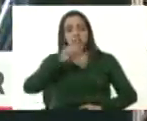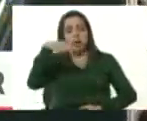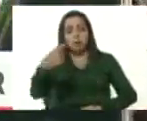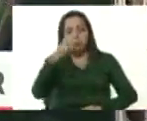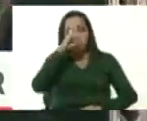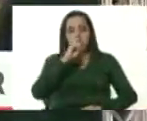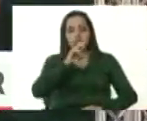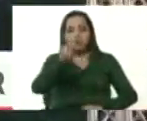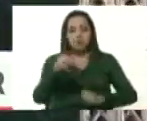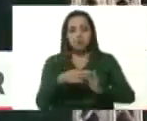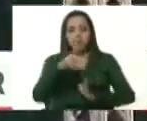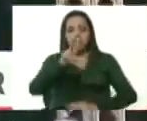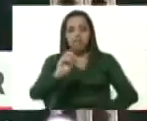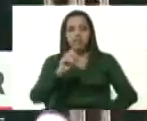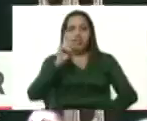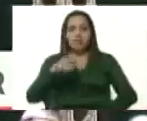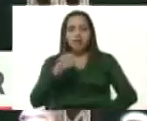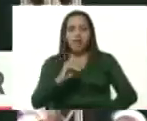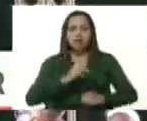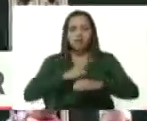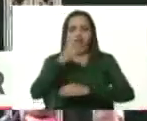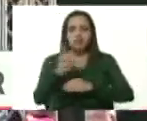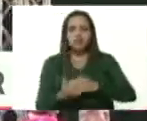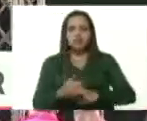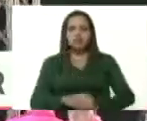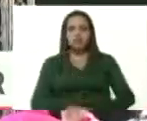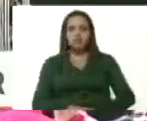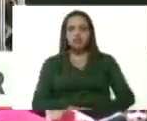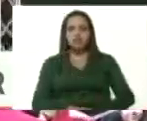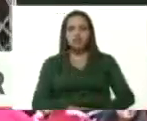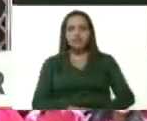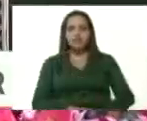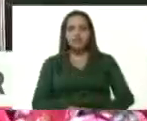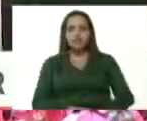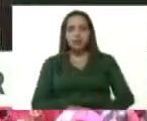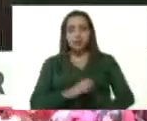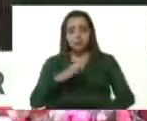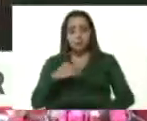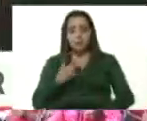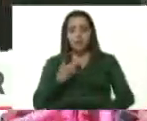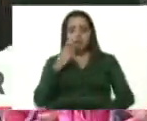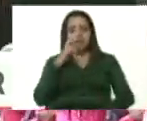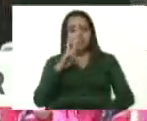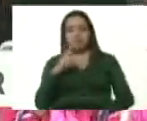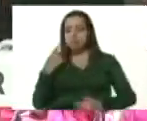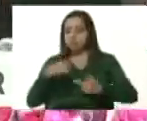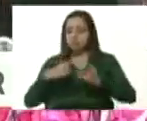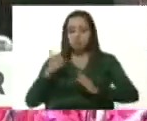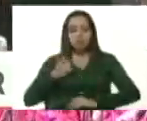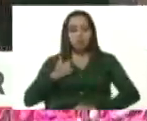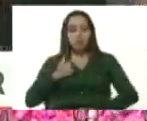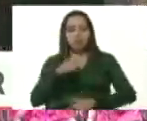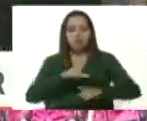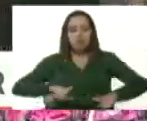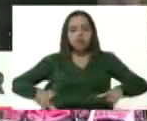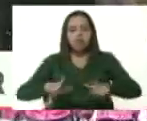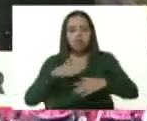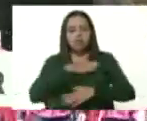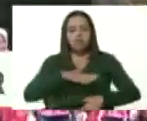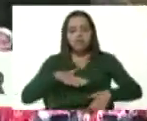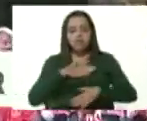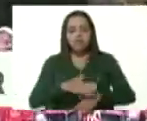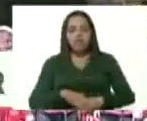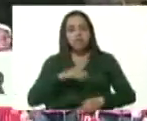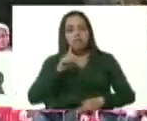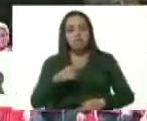2020, porque además es un proyecto que contempla además otras áreas para el disfrute, atracciones